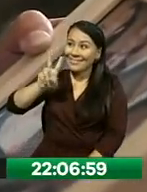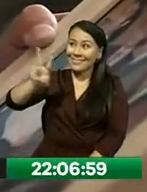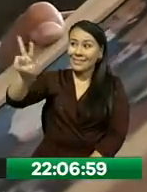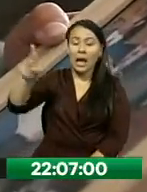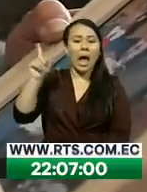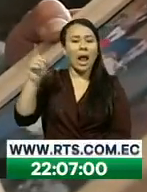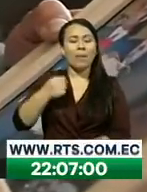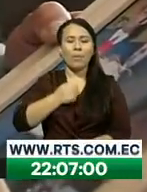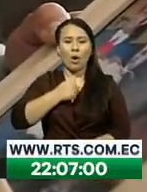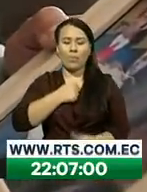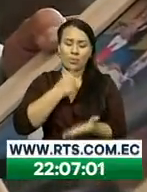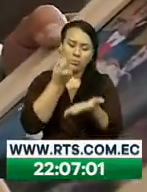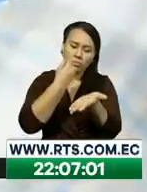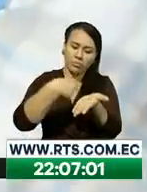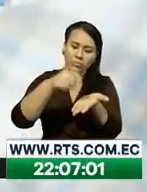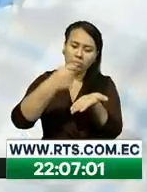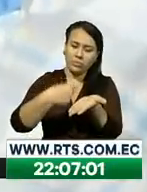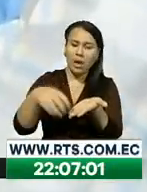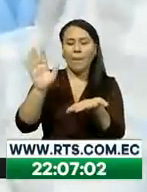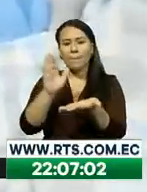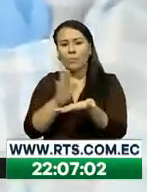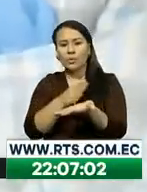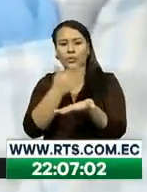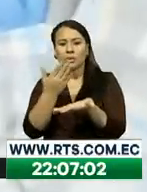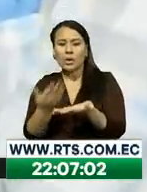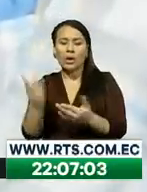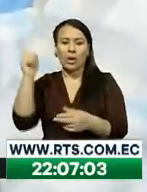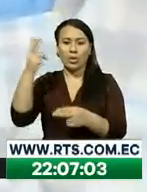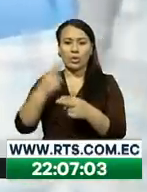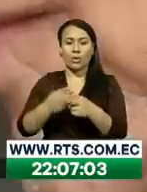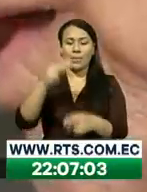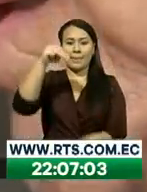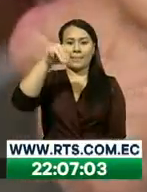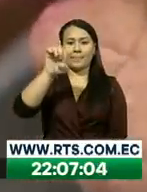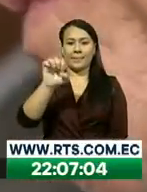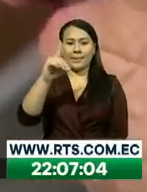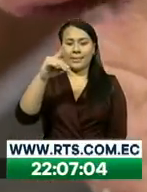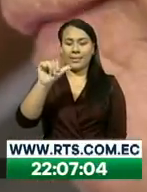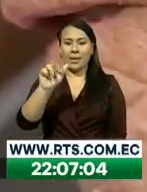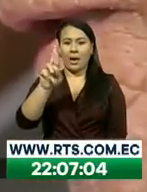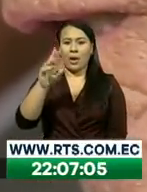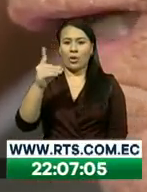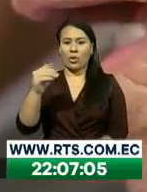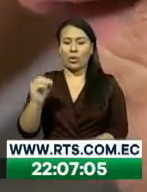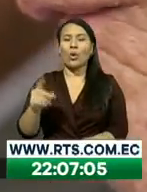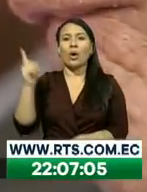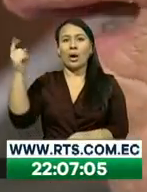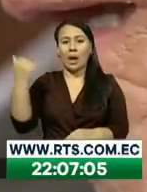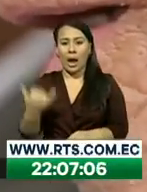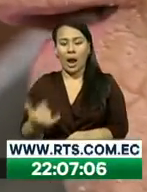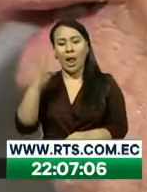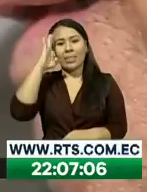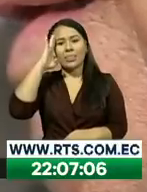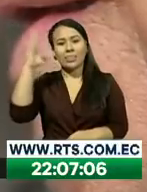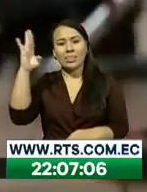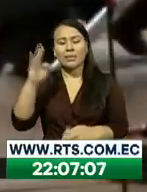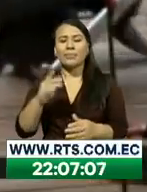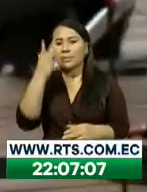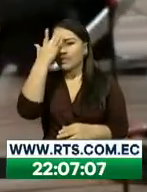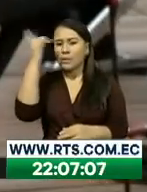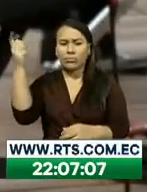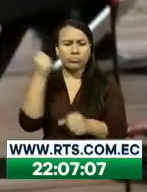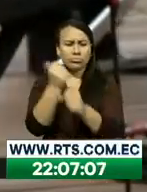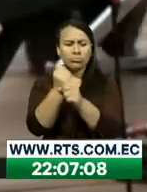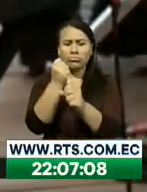El músico, compositor y arreglista Ángel Medardo Luz Uriaga González se despidió de una carrera artística que la recorrió